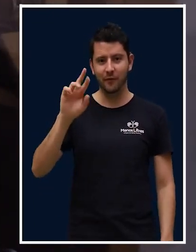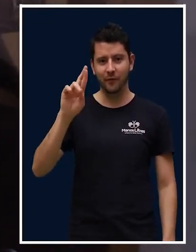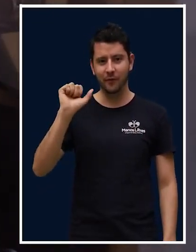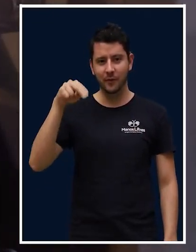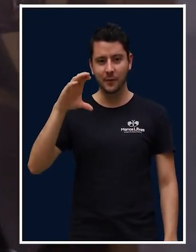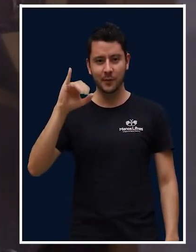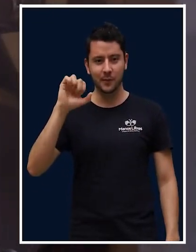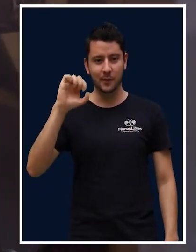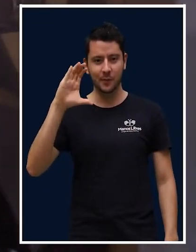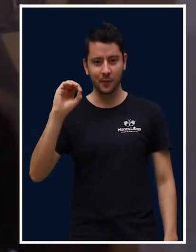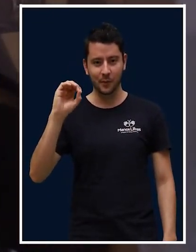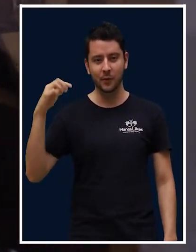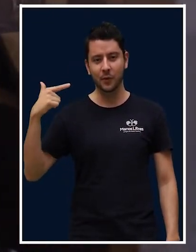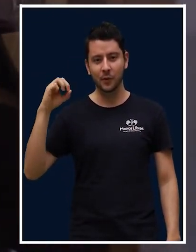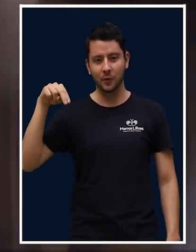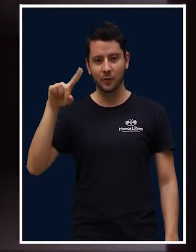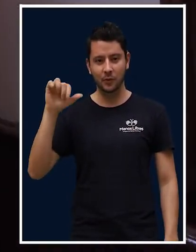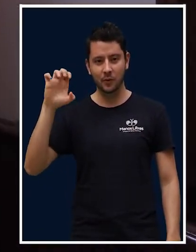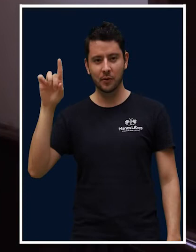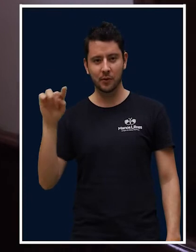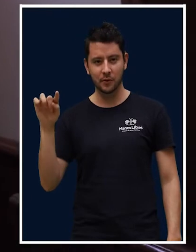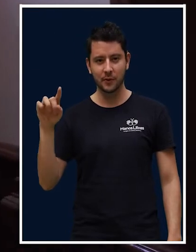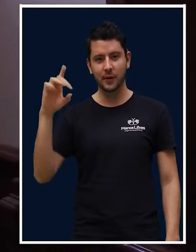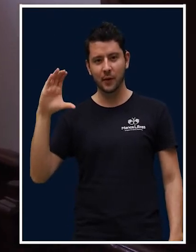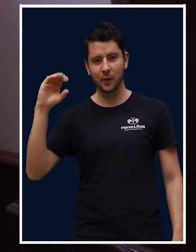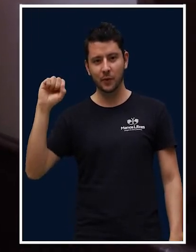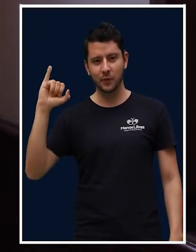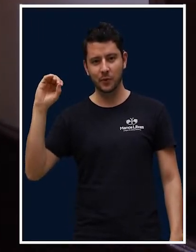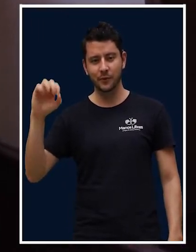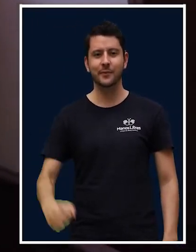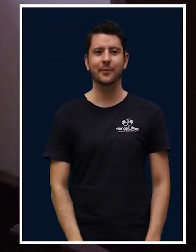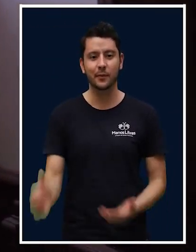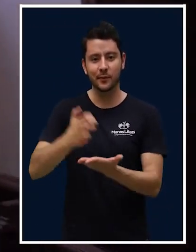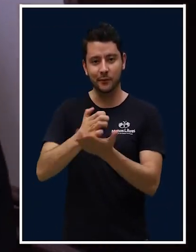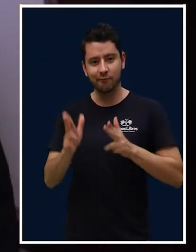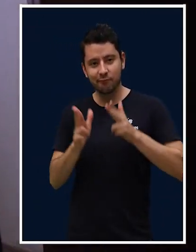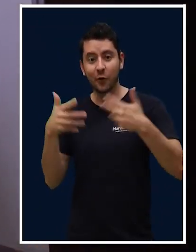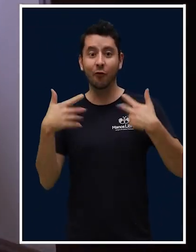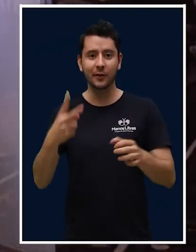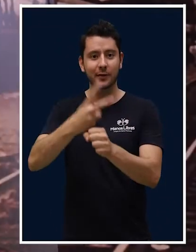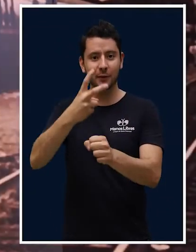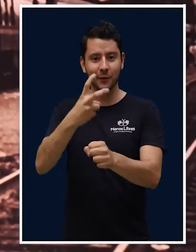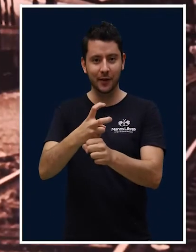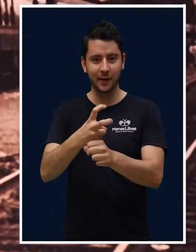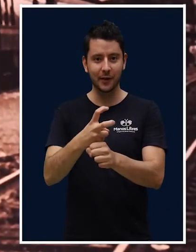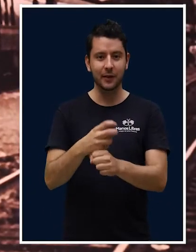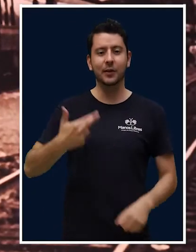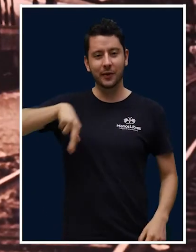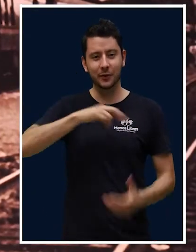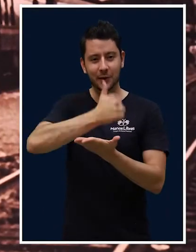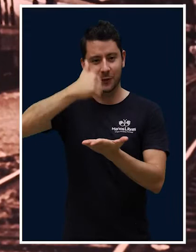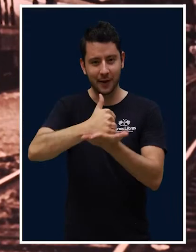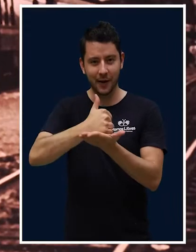el gobernador Francisco González de Cossío. Esta estación del ferrocarril fue la segunda en nuestra ciudad, ya que en